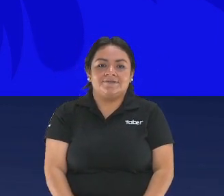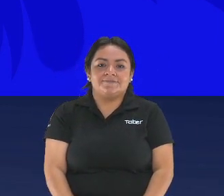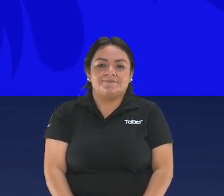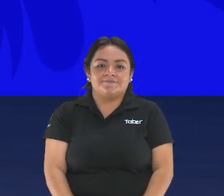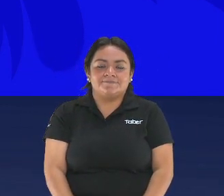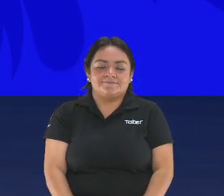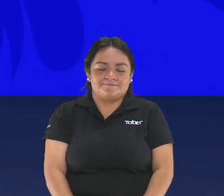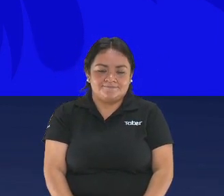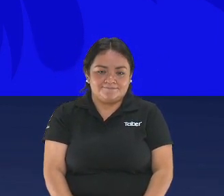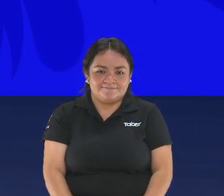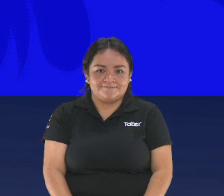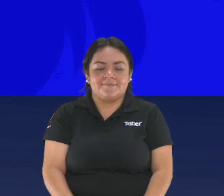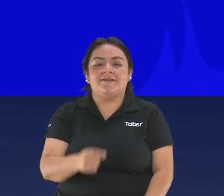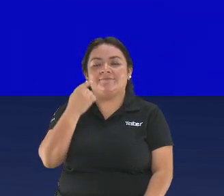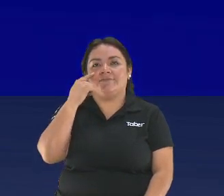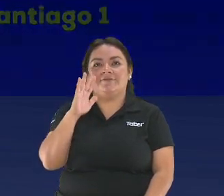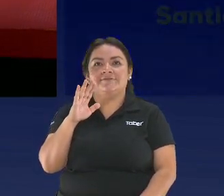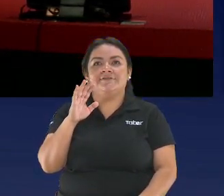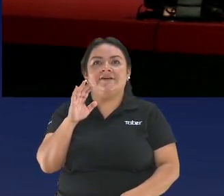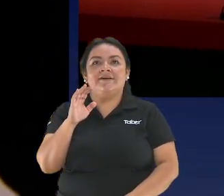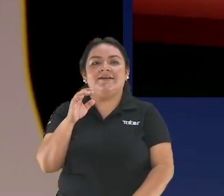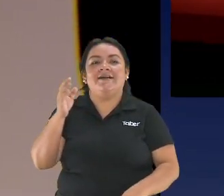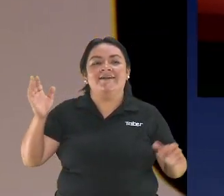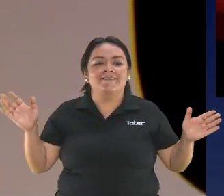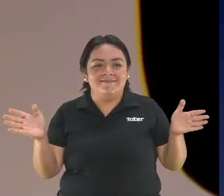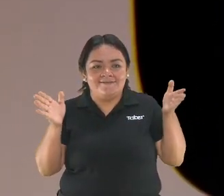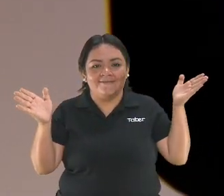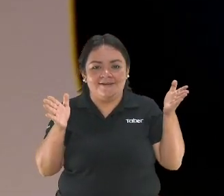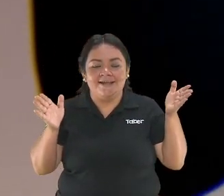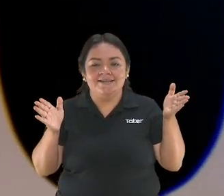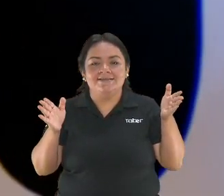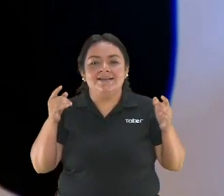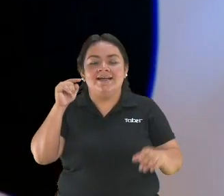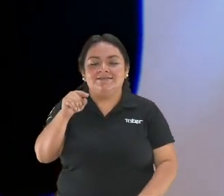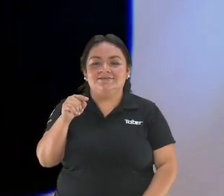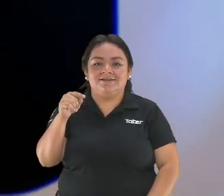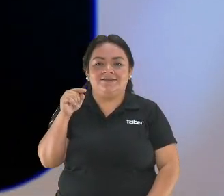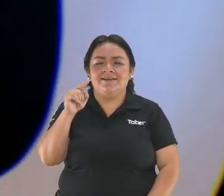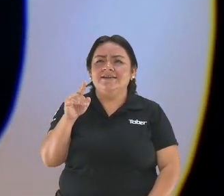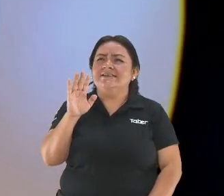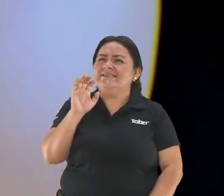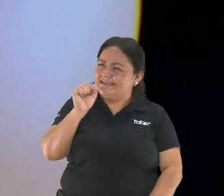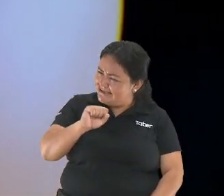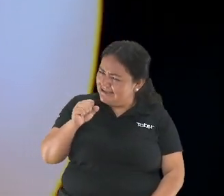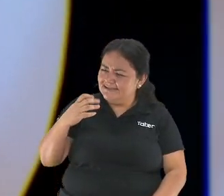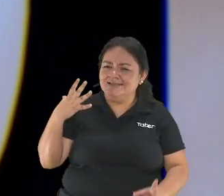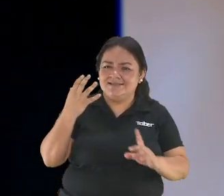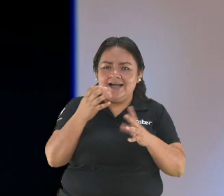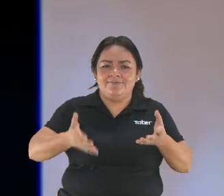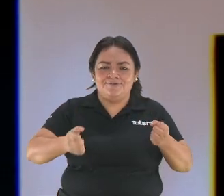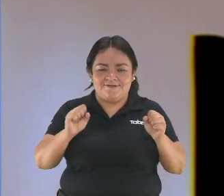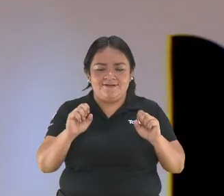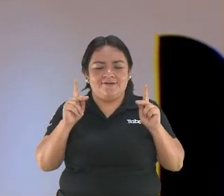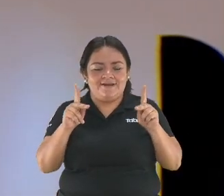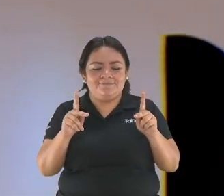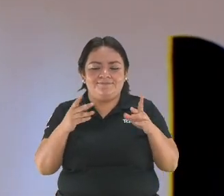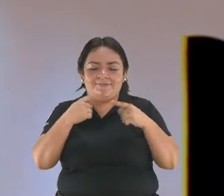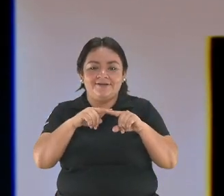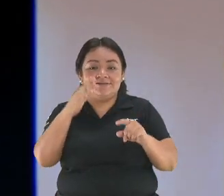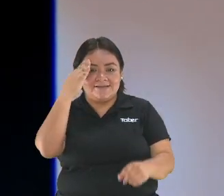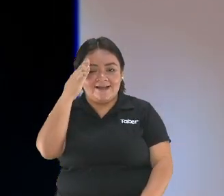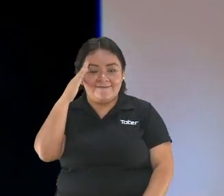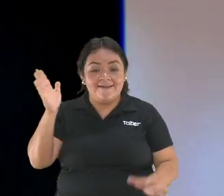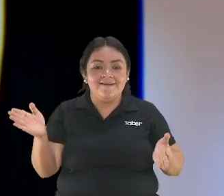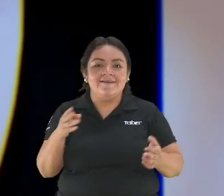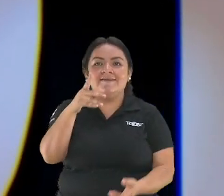cuando le abran a uno de perseverar o no solo se acuerda el que persevera hasta el fin ese será salvo sí y sacamos el versículo del contexto pero sabe que es